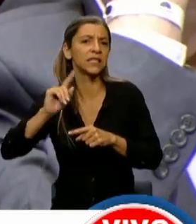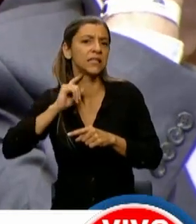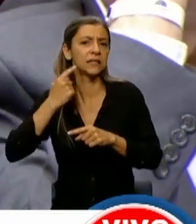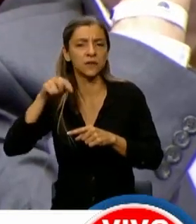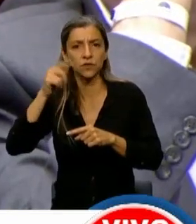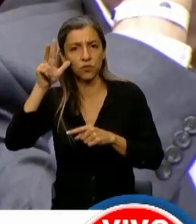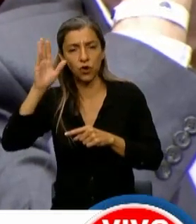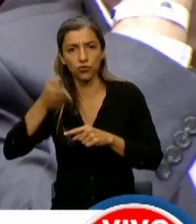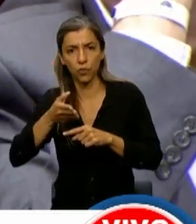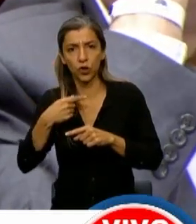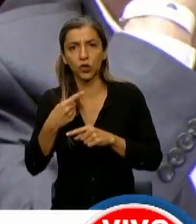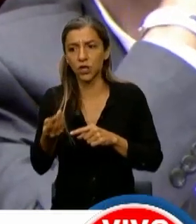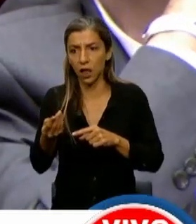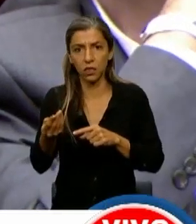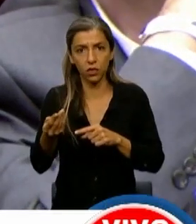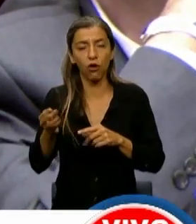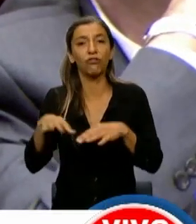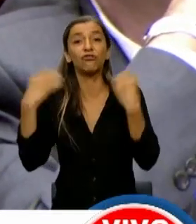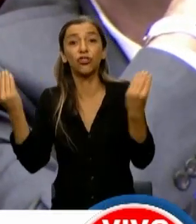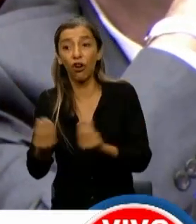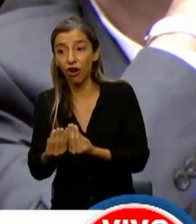13,8% y el acumulado anual da el